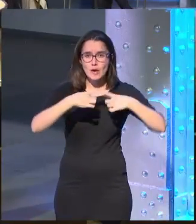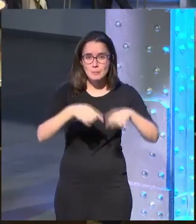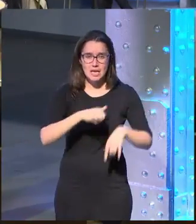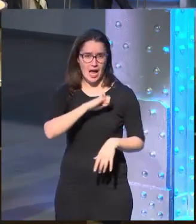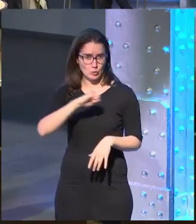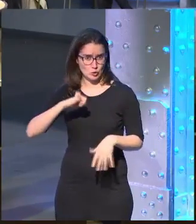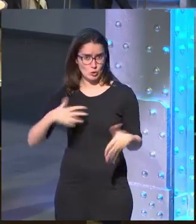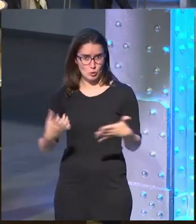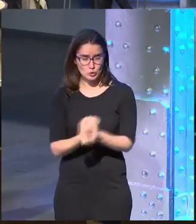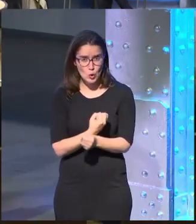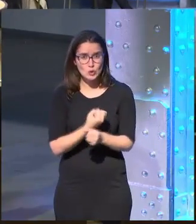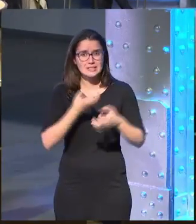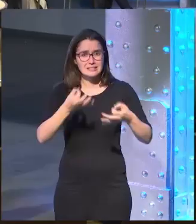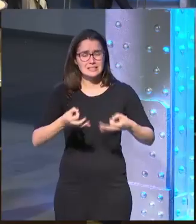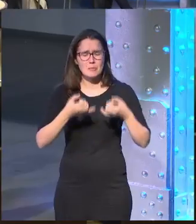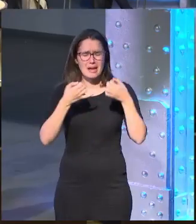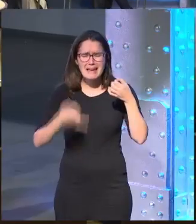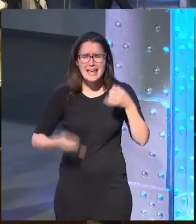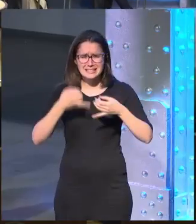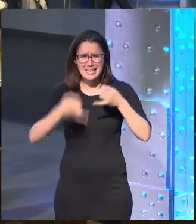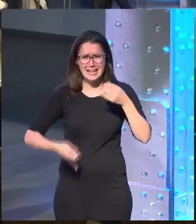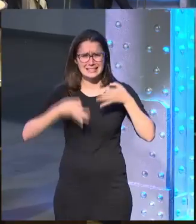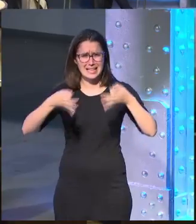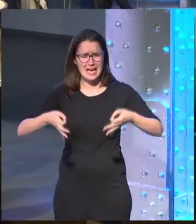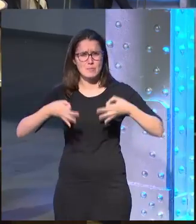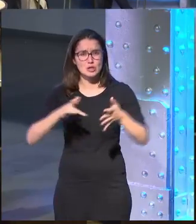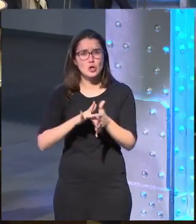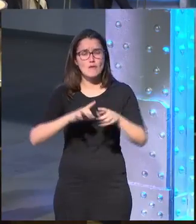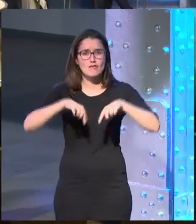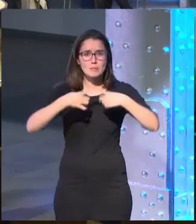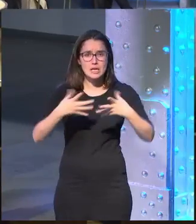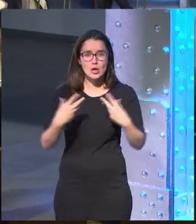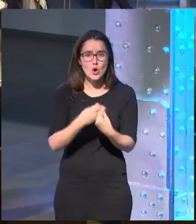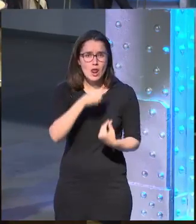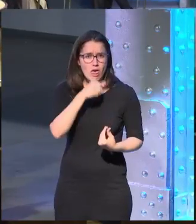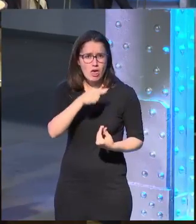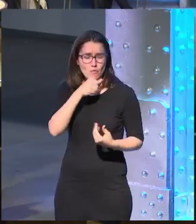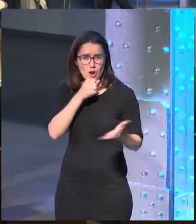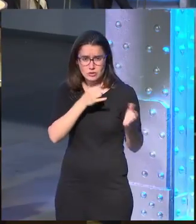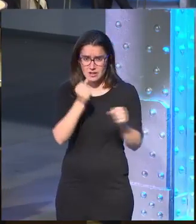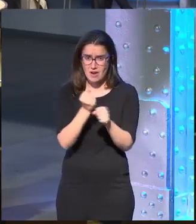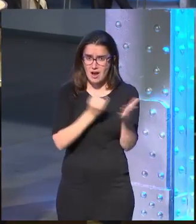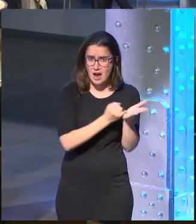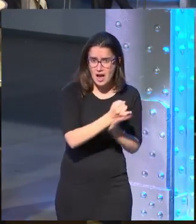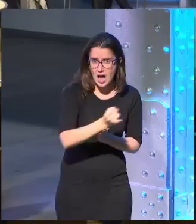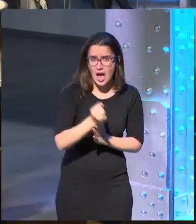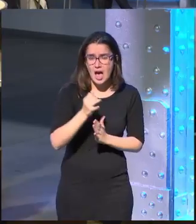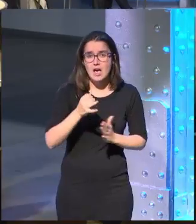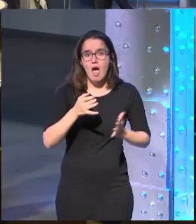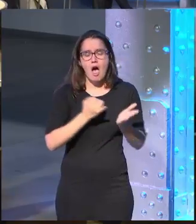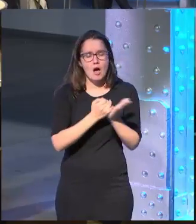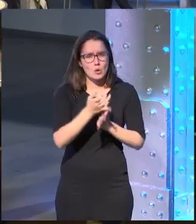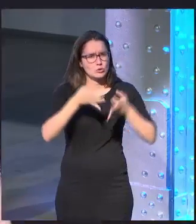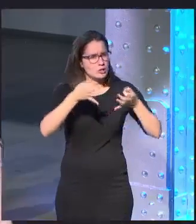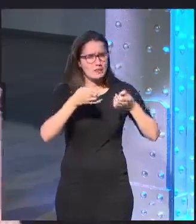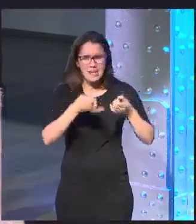de autónomos, siempre hemos estado en crisis. Vengo de una familia con abuelos agricultores, la agricultura siempre ha